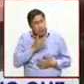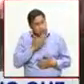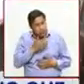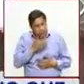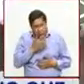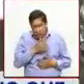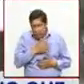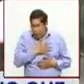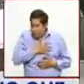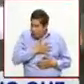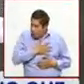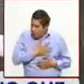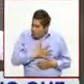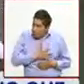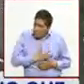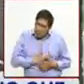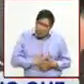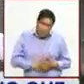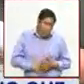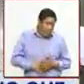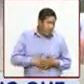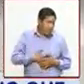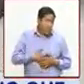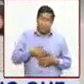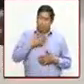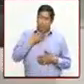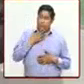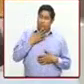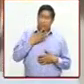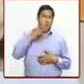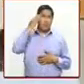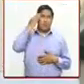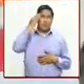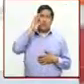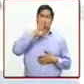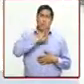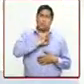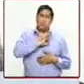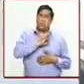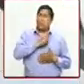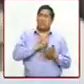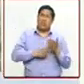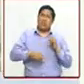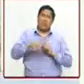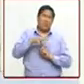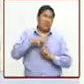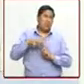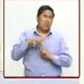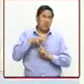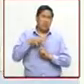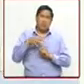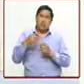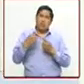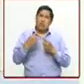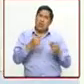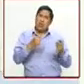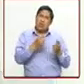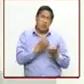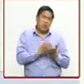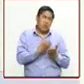particular abdominal. Por esa circunstancia, ella desconoce qué circunstancias habrían propiciado para